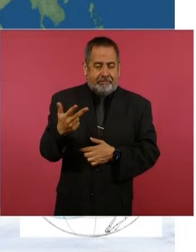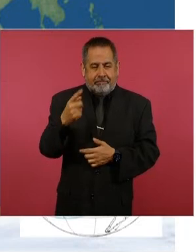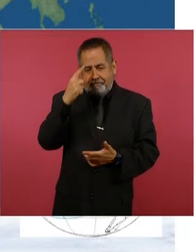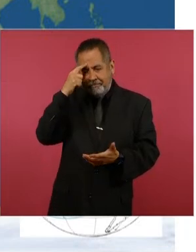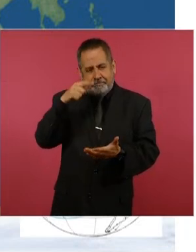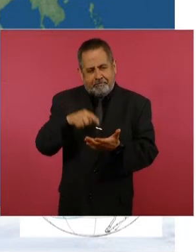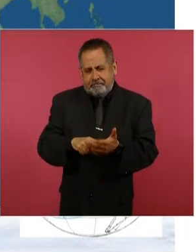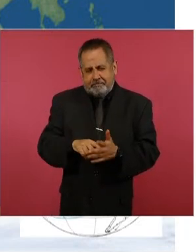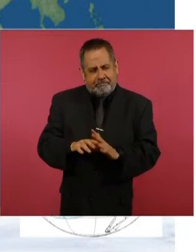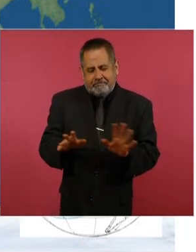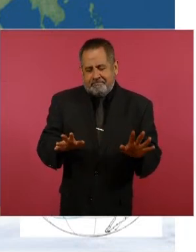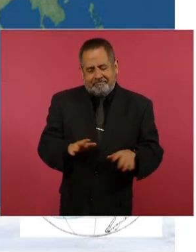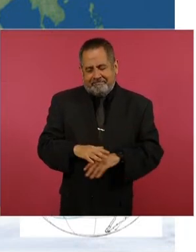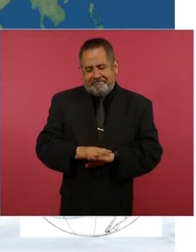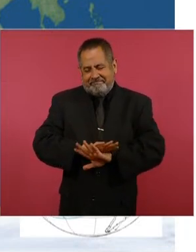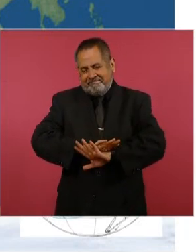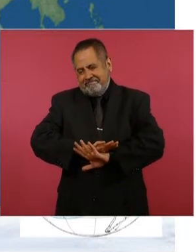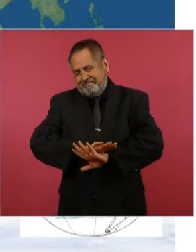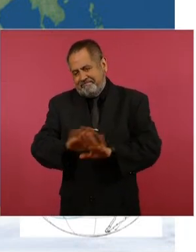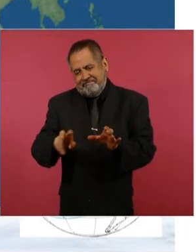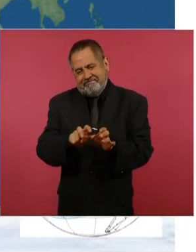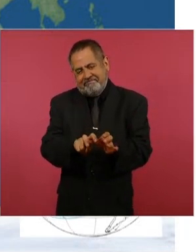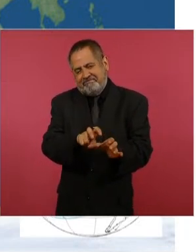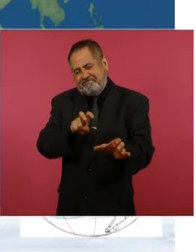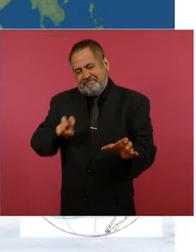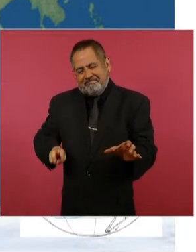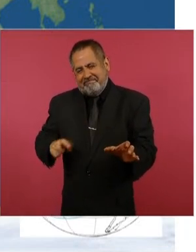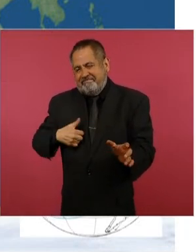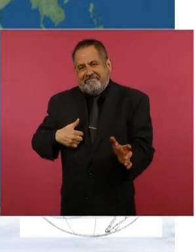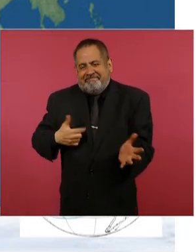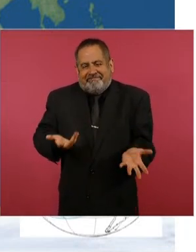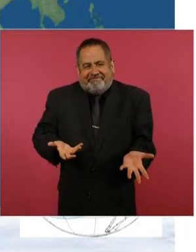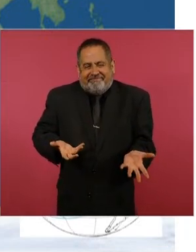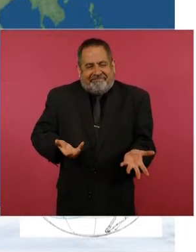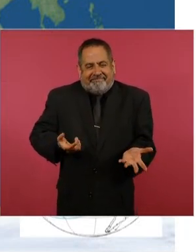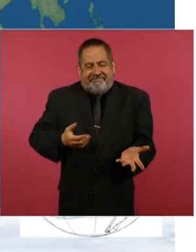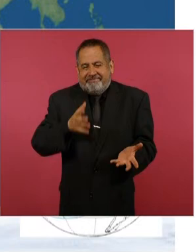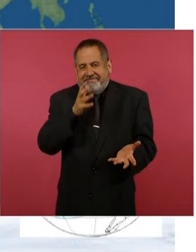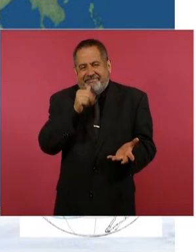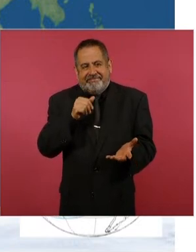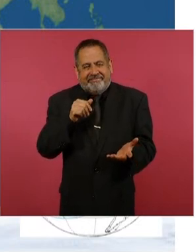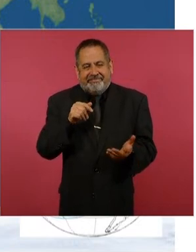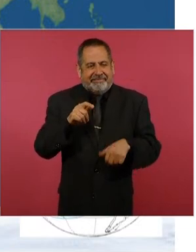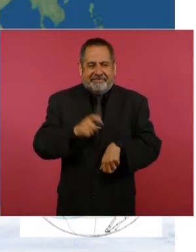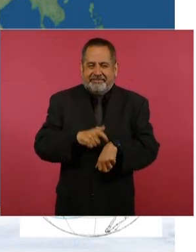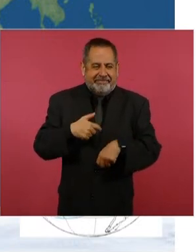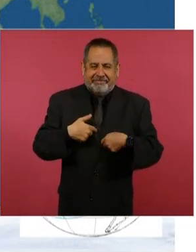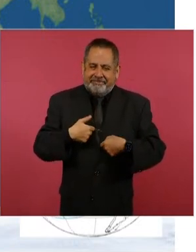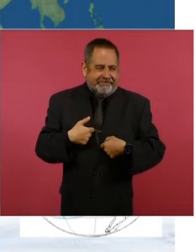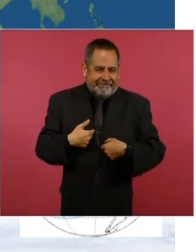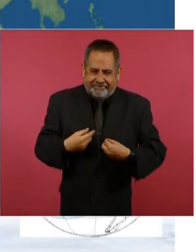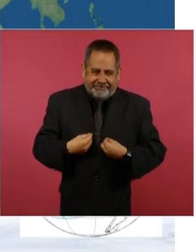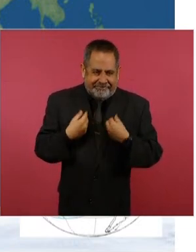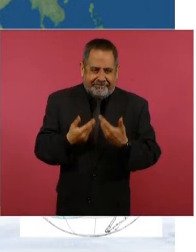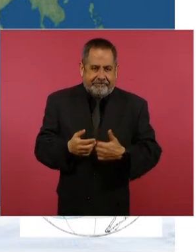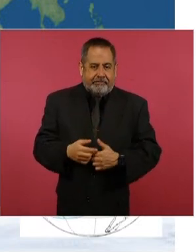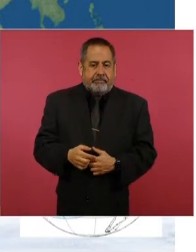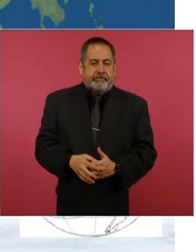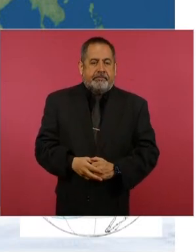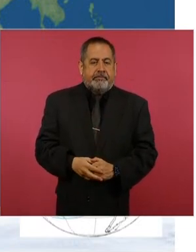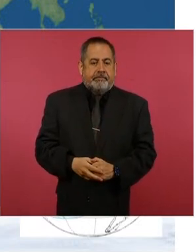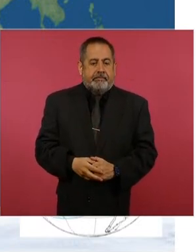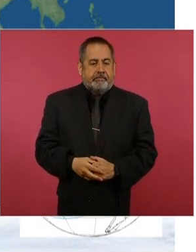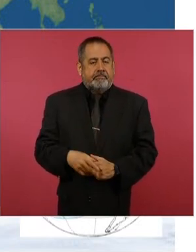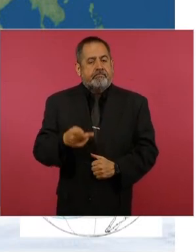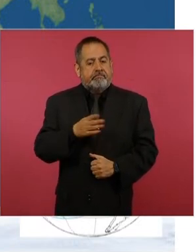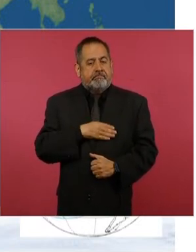voy a estar súper retirado en ese momento. Pero quiero decir que sí, qué bueno que tendré